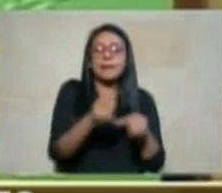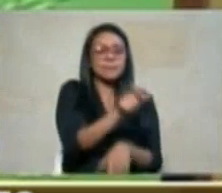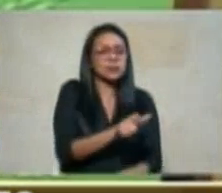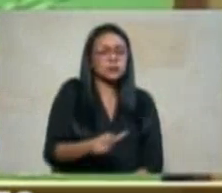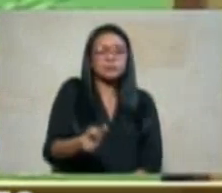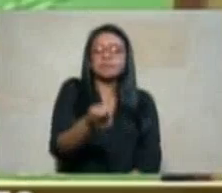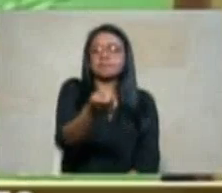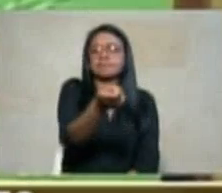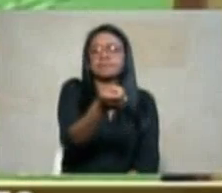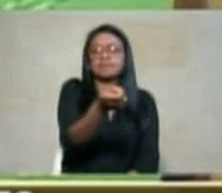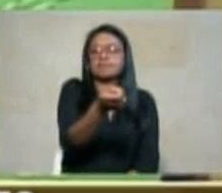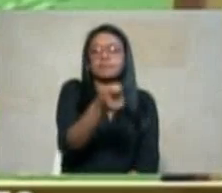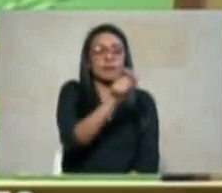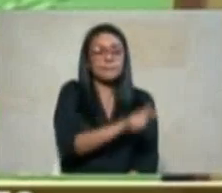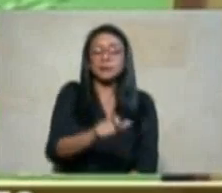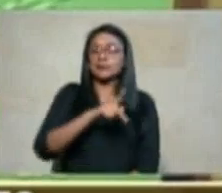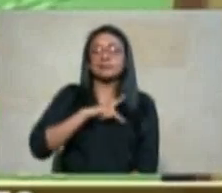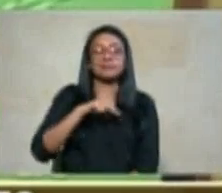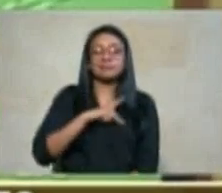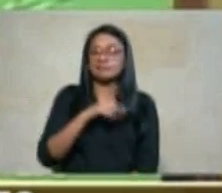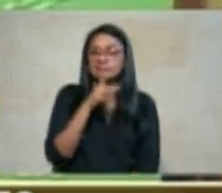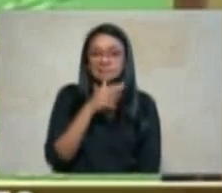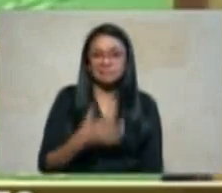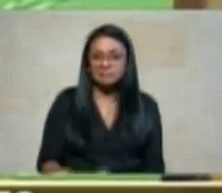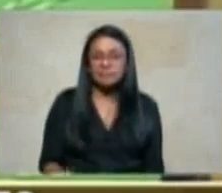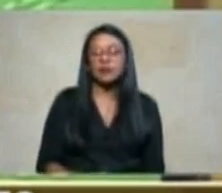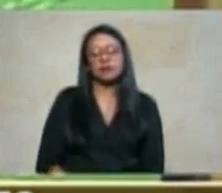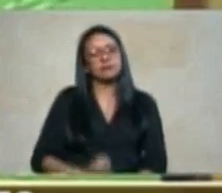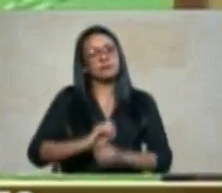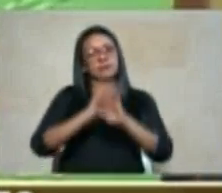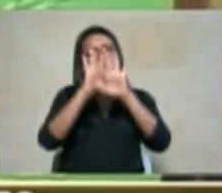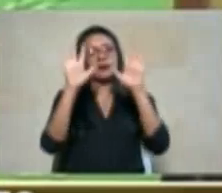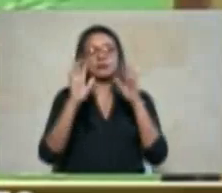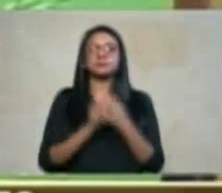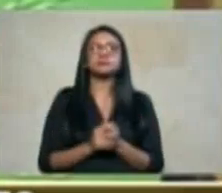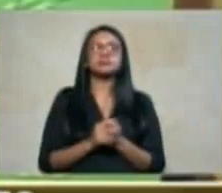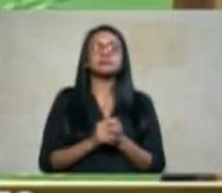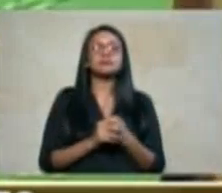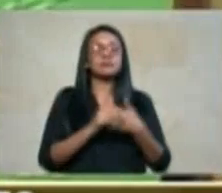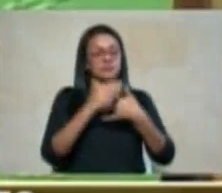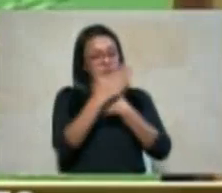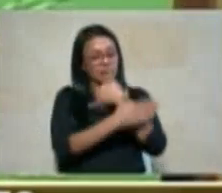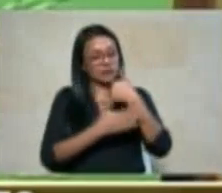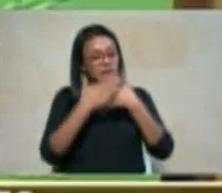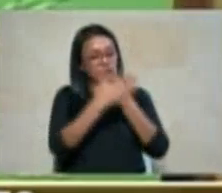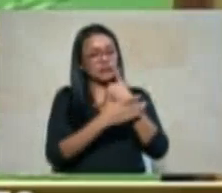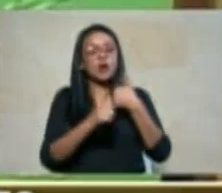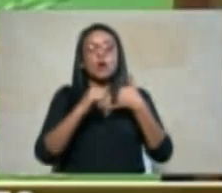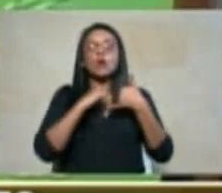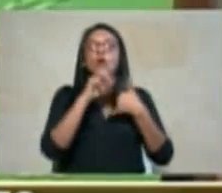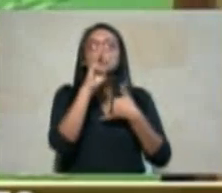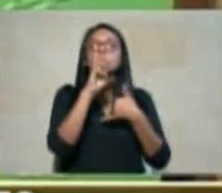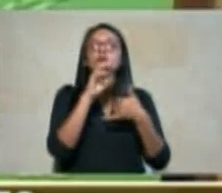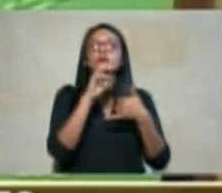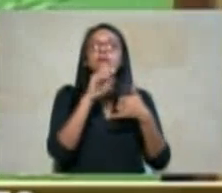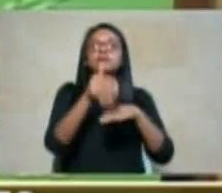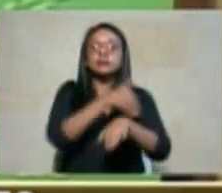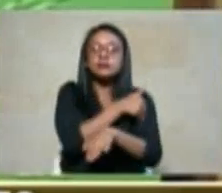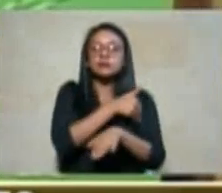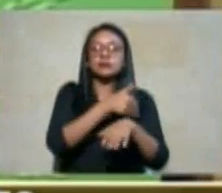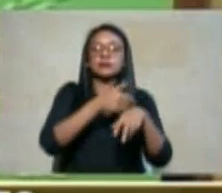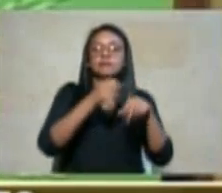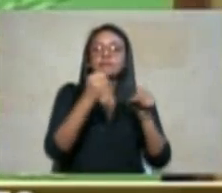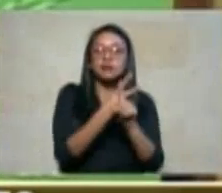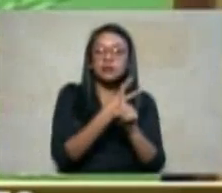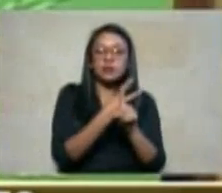gentes. La mayoría de la gente no tiene. Entonces, claro, en un país que tiene 8 millones de víctimas, que ha sido despojada